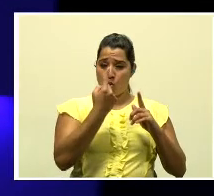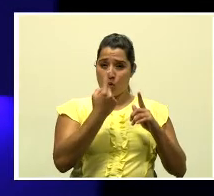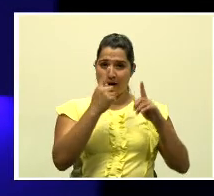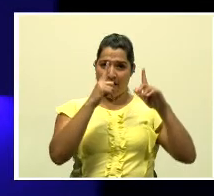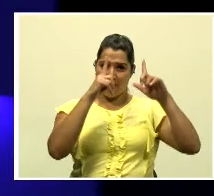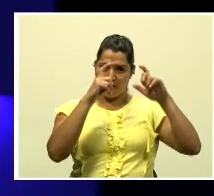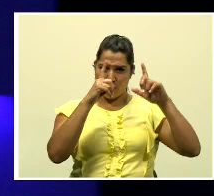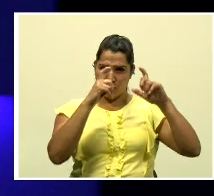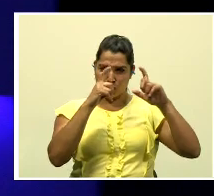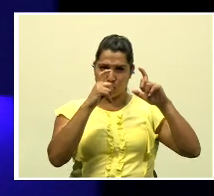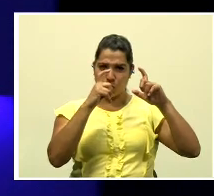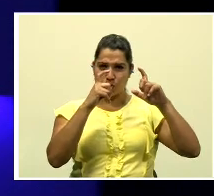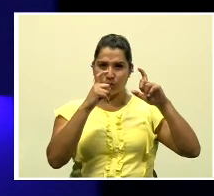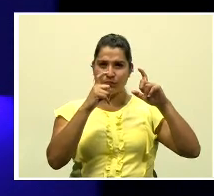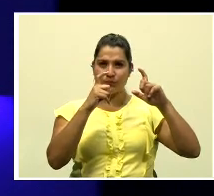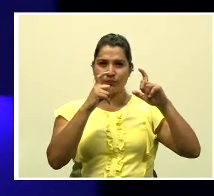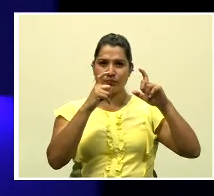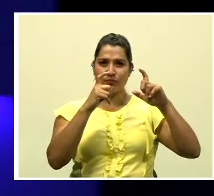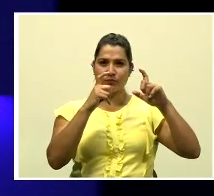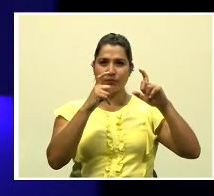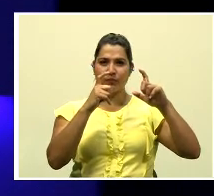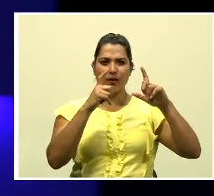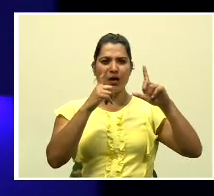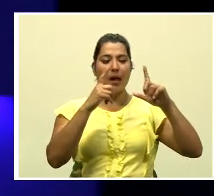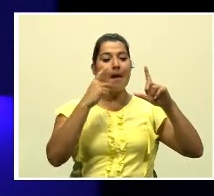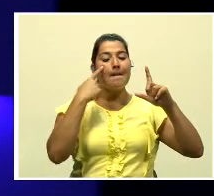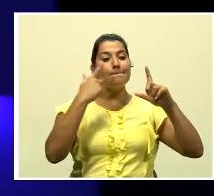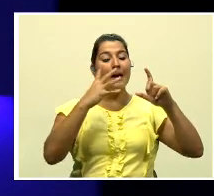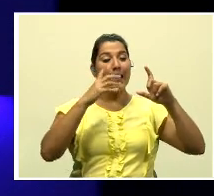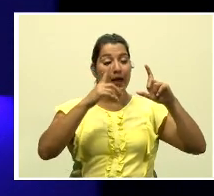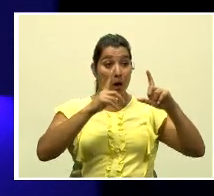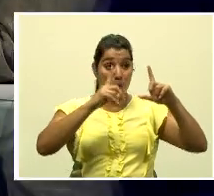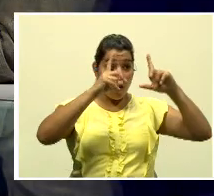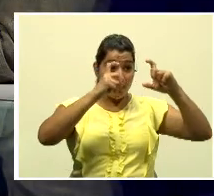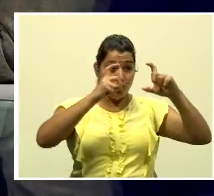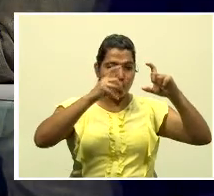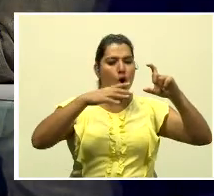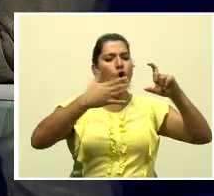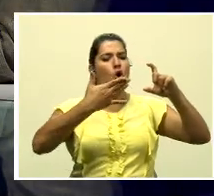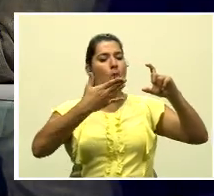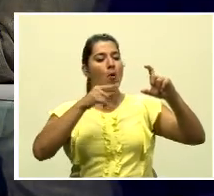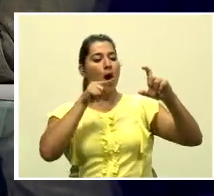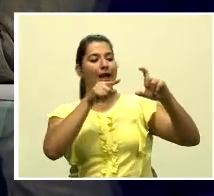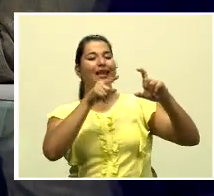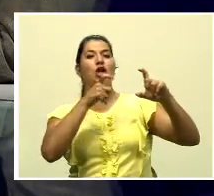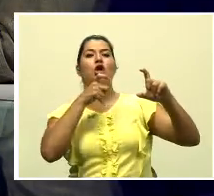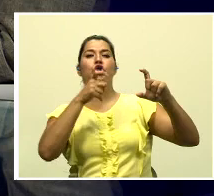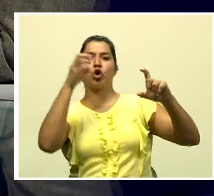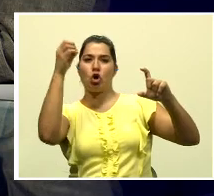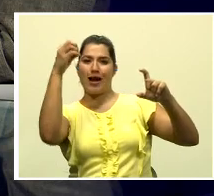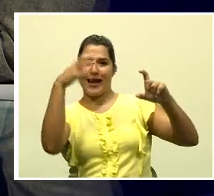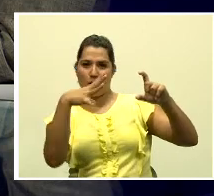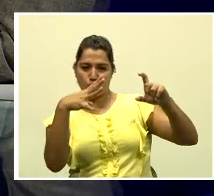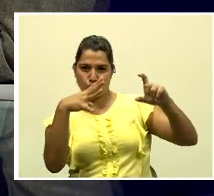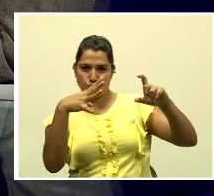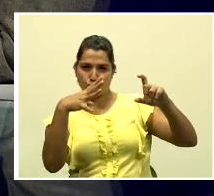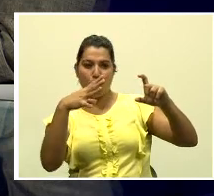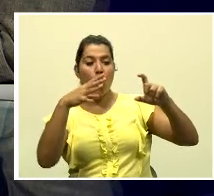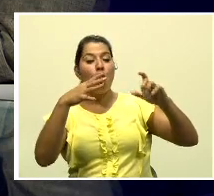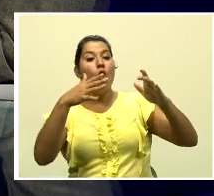posibilidad de controlar el impacto de la luz, el revelado de esas imágenes? ¿Cómo reacciona